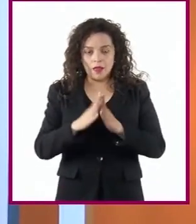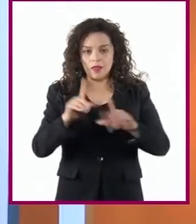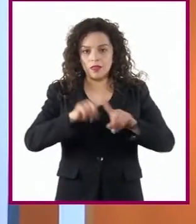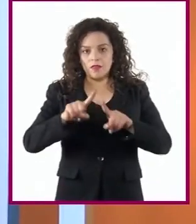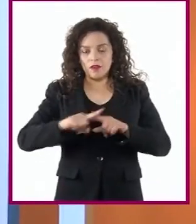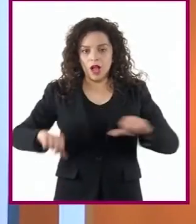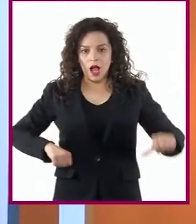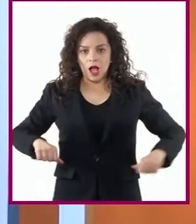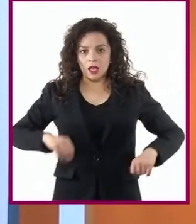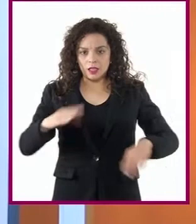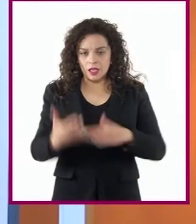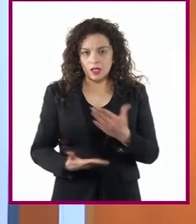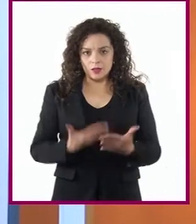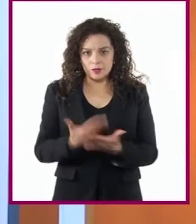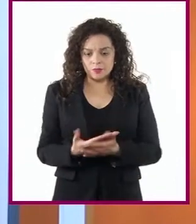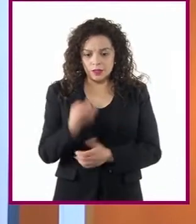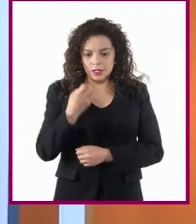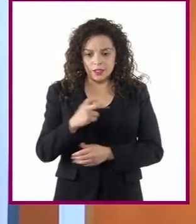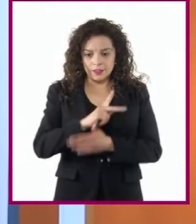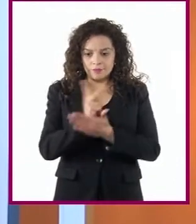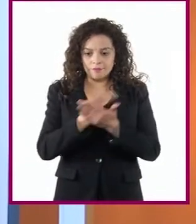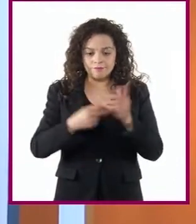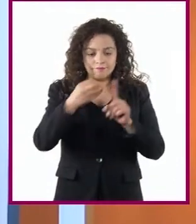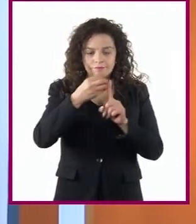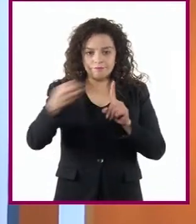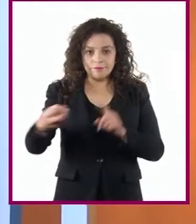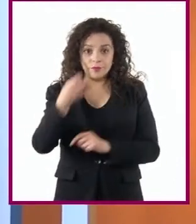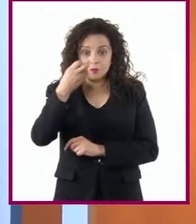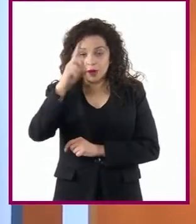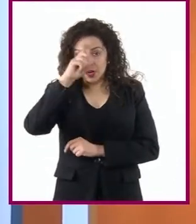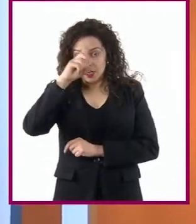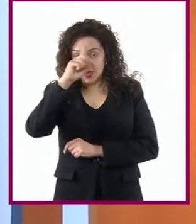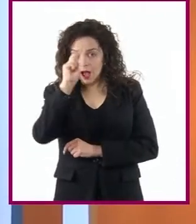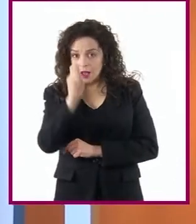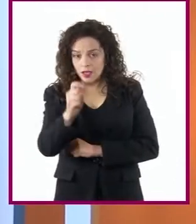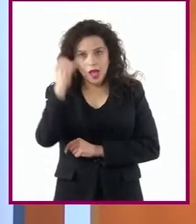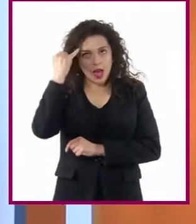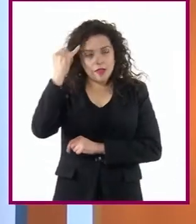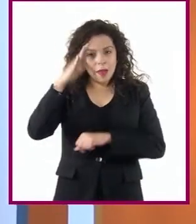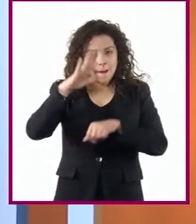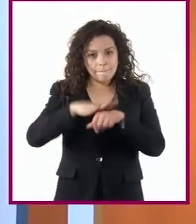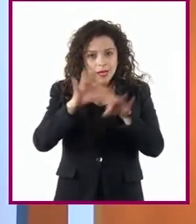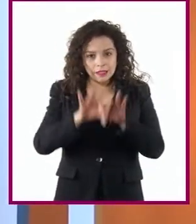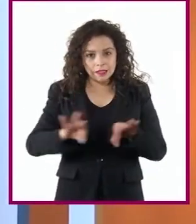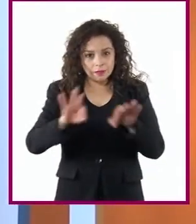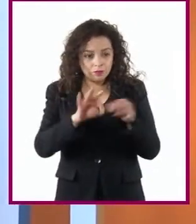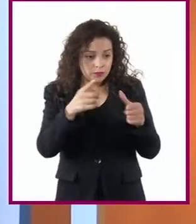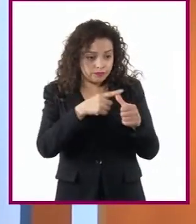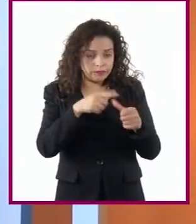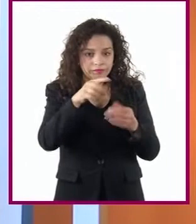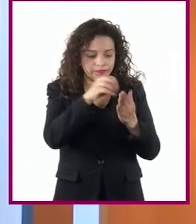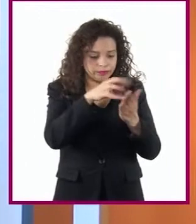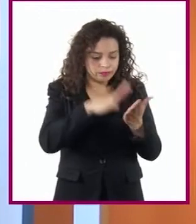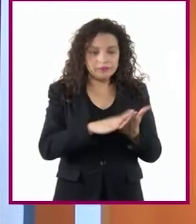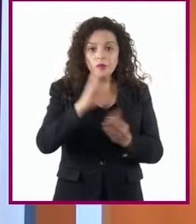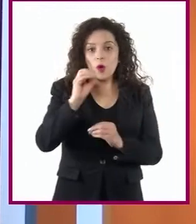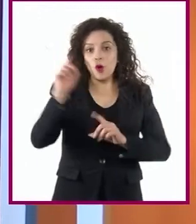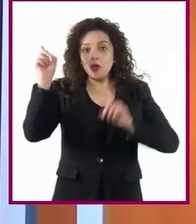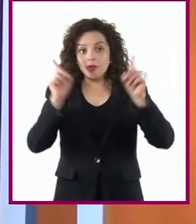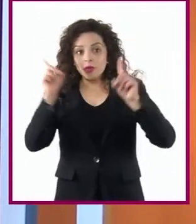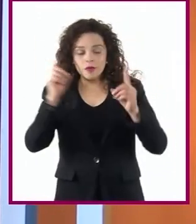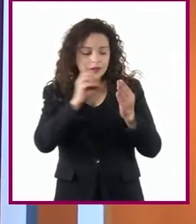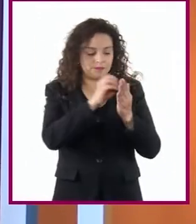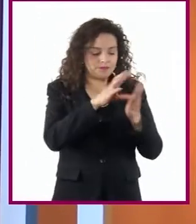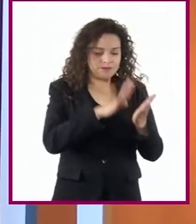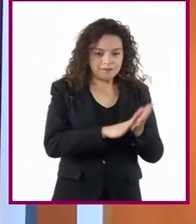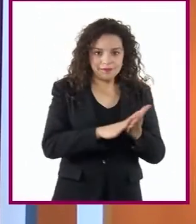a lo largo de la sesión, por lo que les recomiendo llevar un registro de las ideas principales y de las dudas que surjan durante el desarrollo